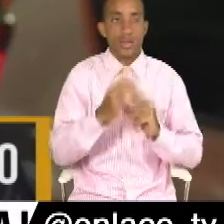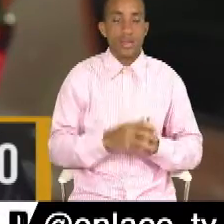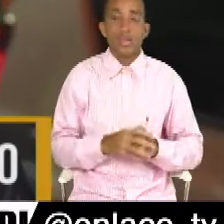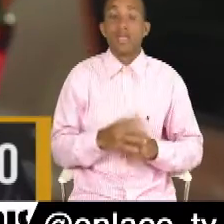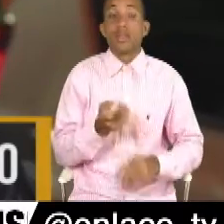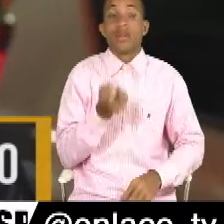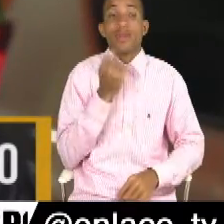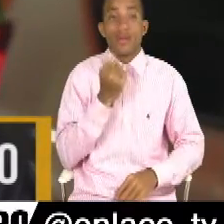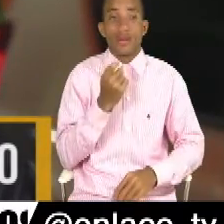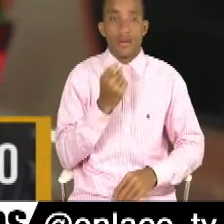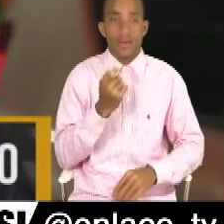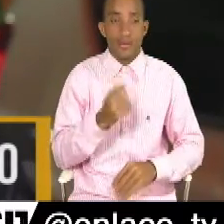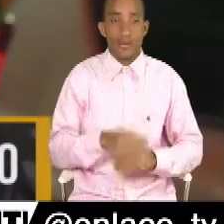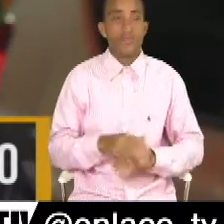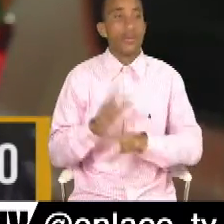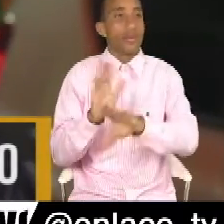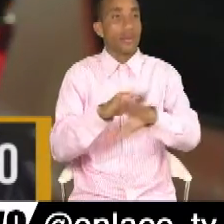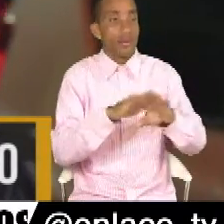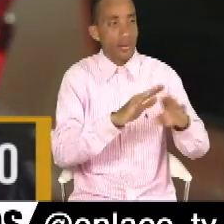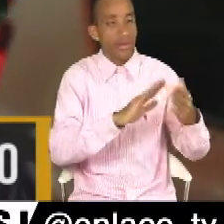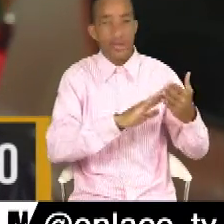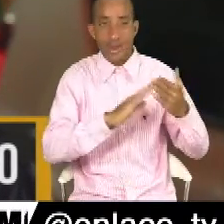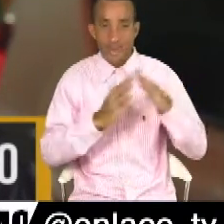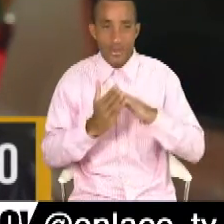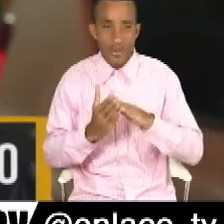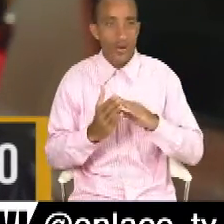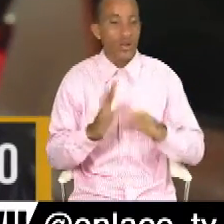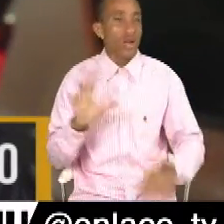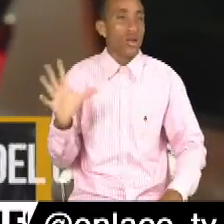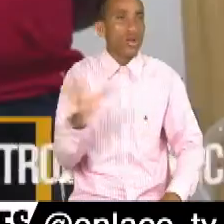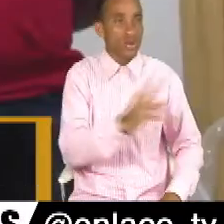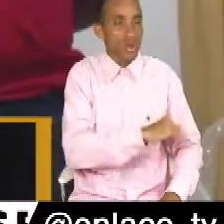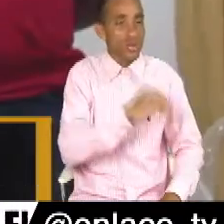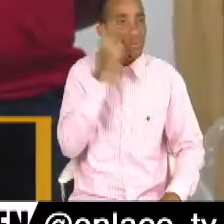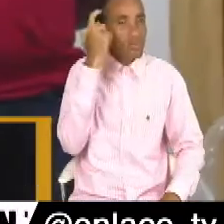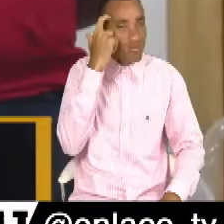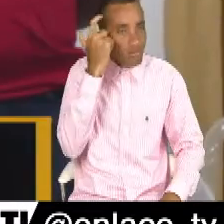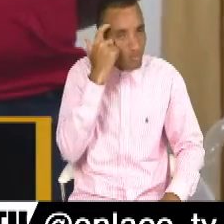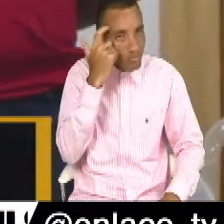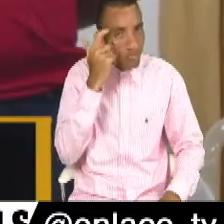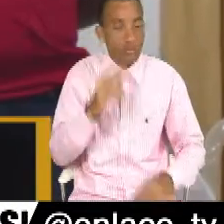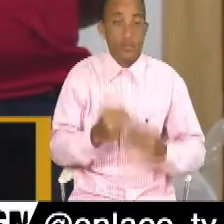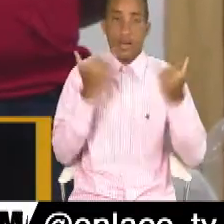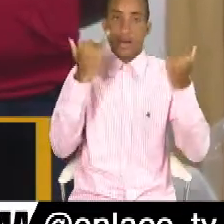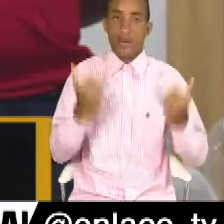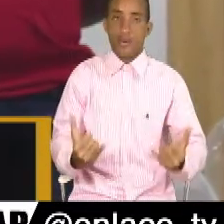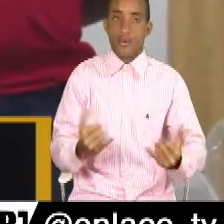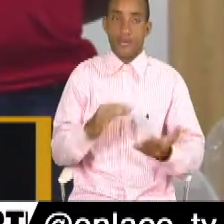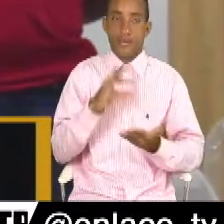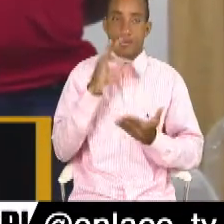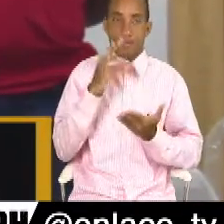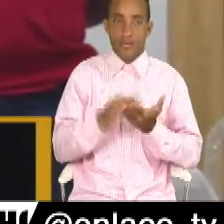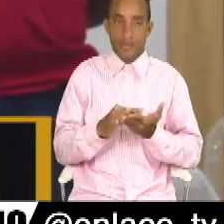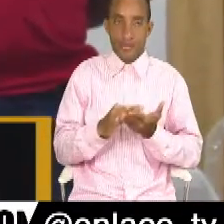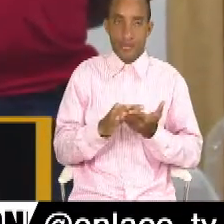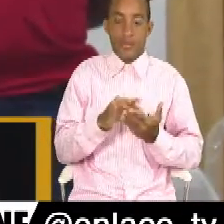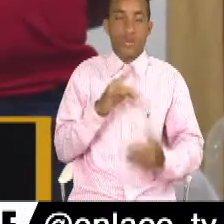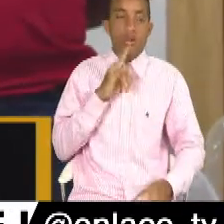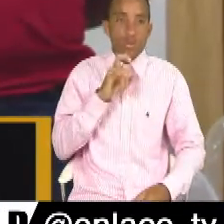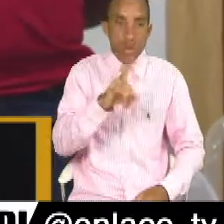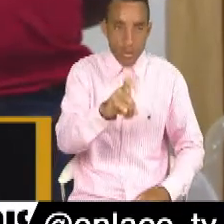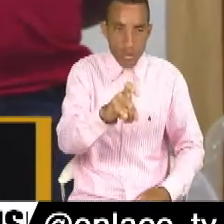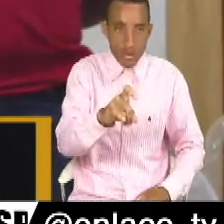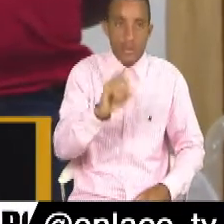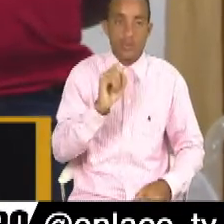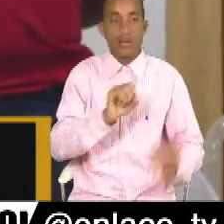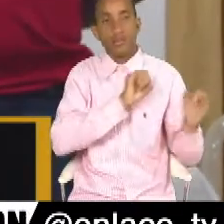delicado. También le pedí a las comunidades que tuvieran esa sabiduría. A esta hora en la capital del departamento se adelanta una mesa de trabajo